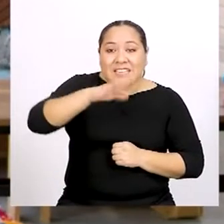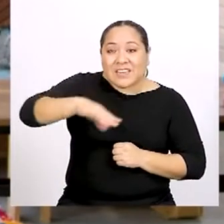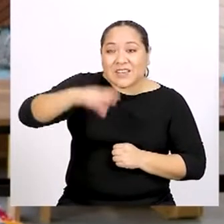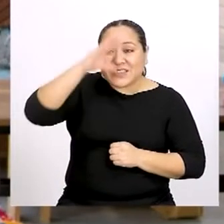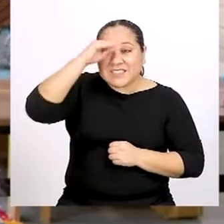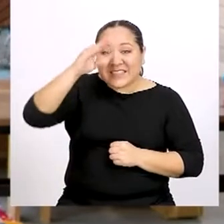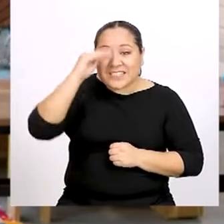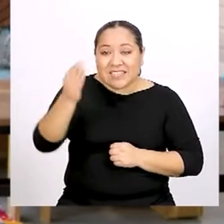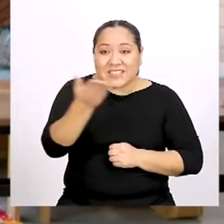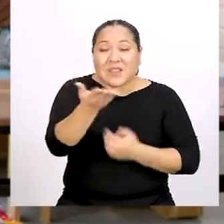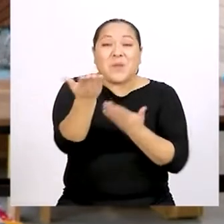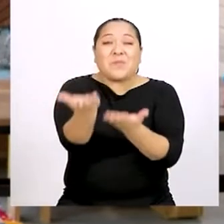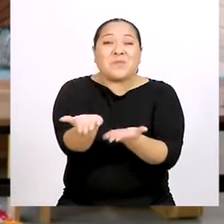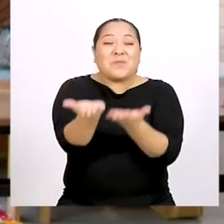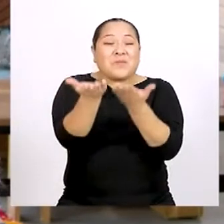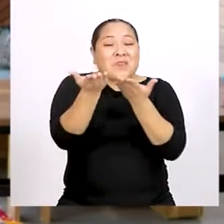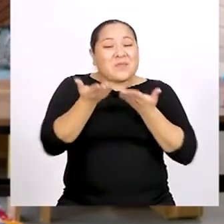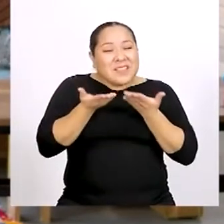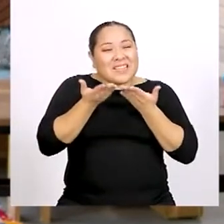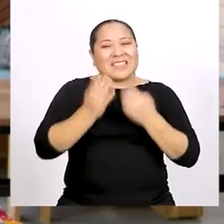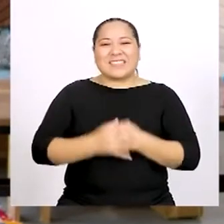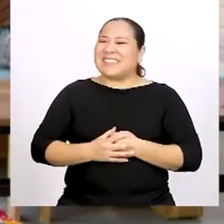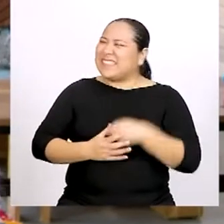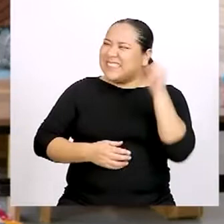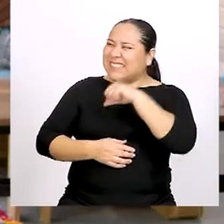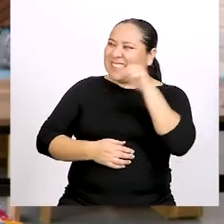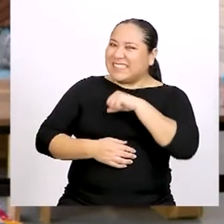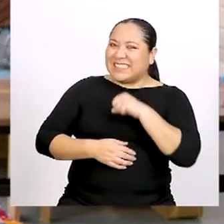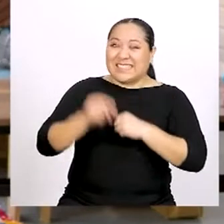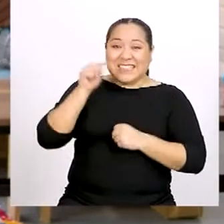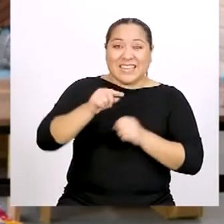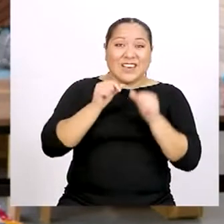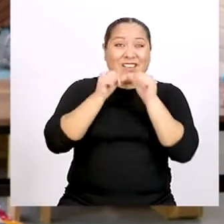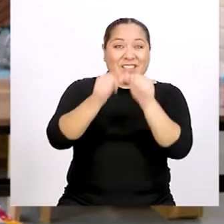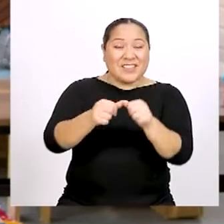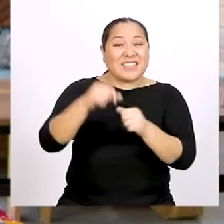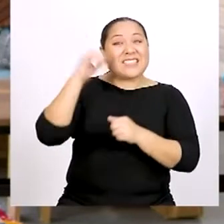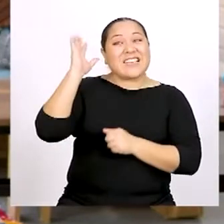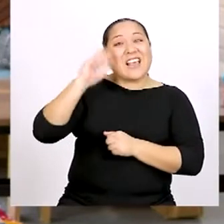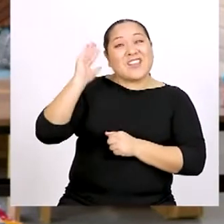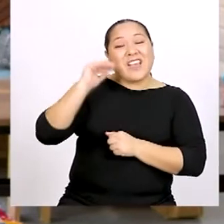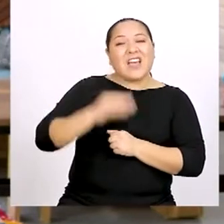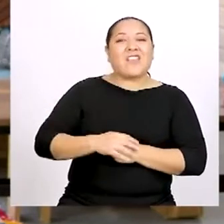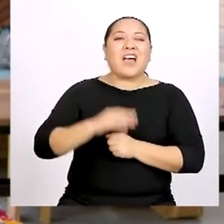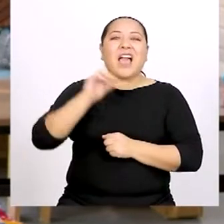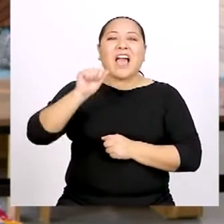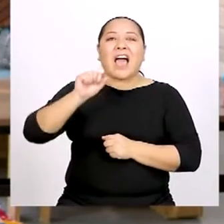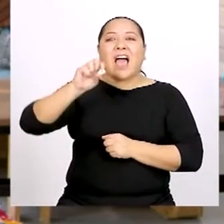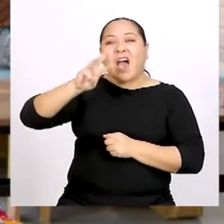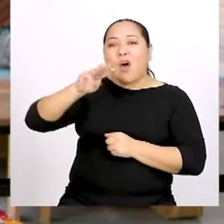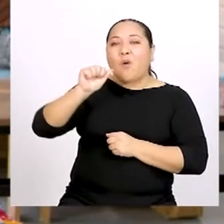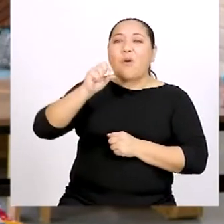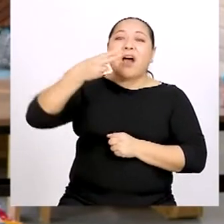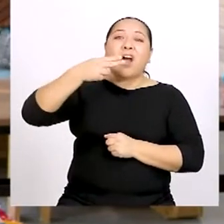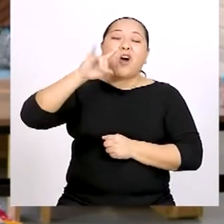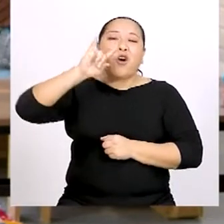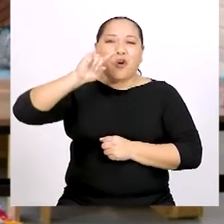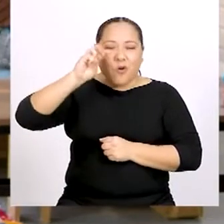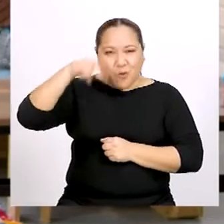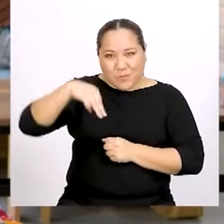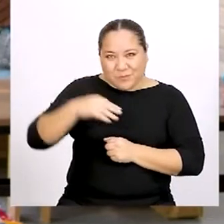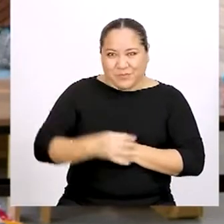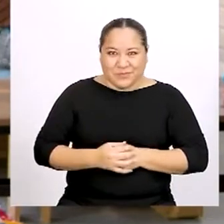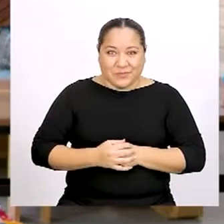¡Uchinua! ¡Aishman Adao! ¡Shin Kaunakme! ¡Sí! Y hoy seguimos saludándonos en Aguajún.